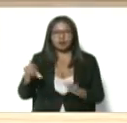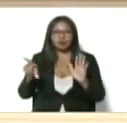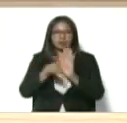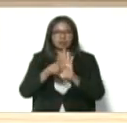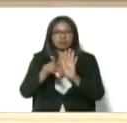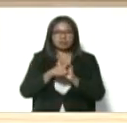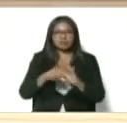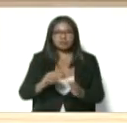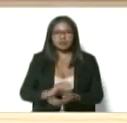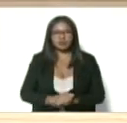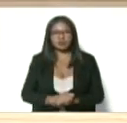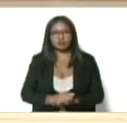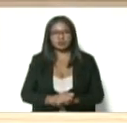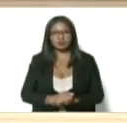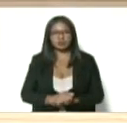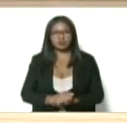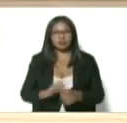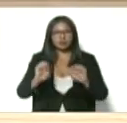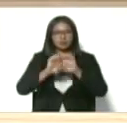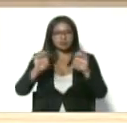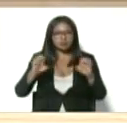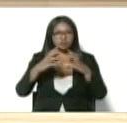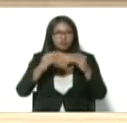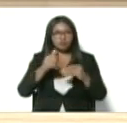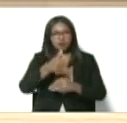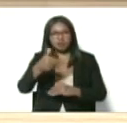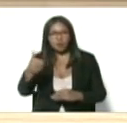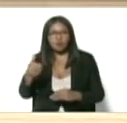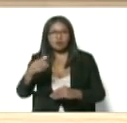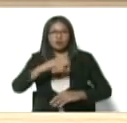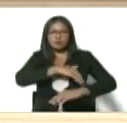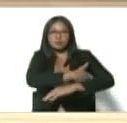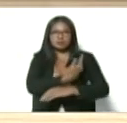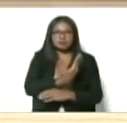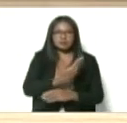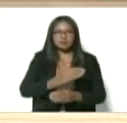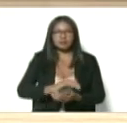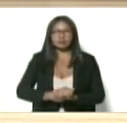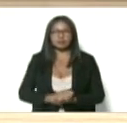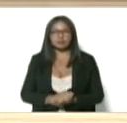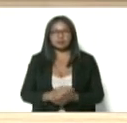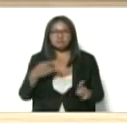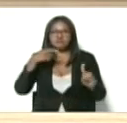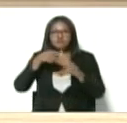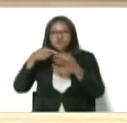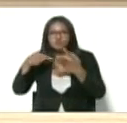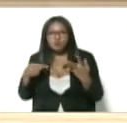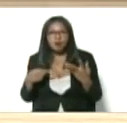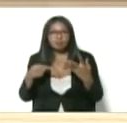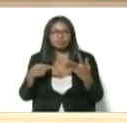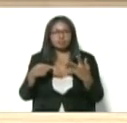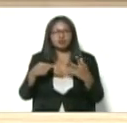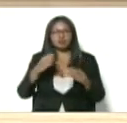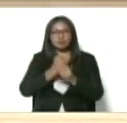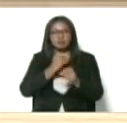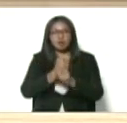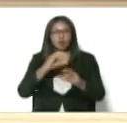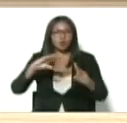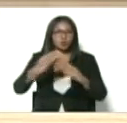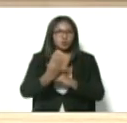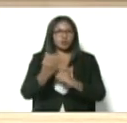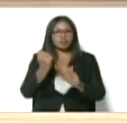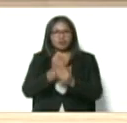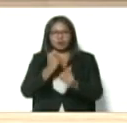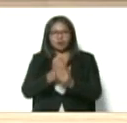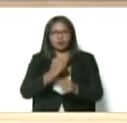con la educación en las universidades con las opciones de trabajo cultura deporte a la juventud